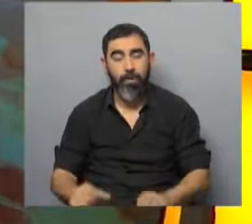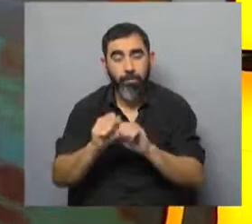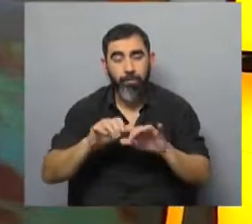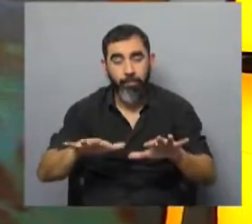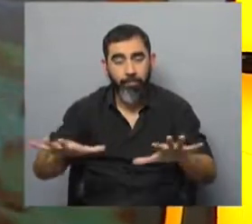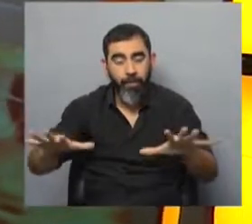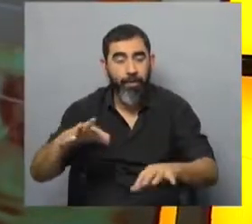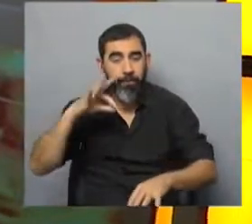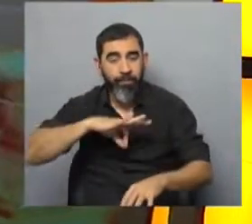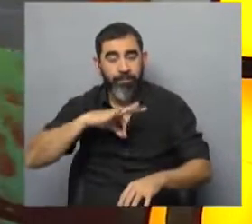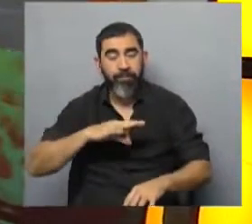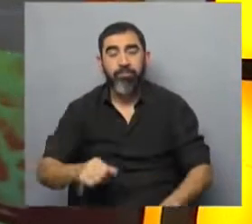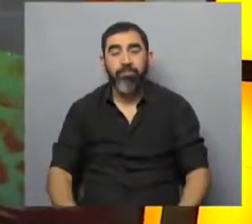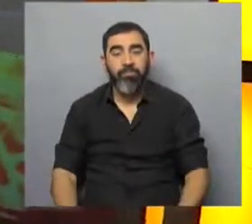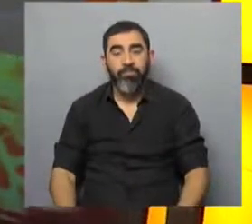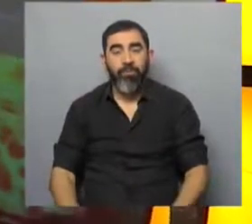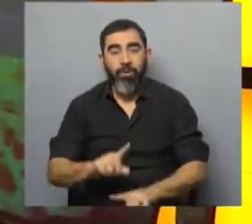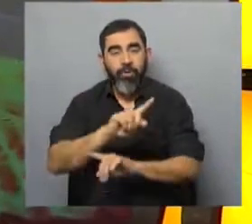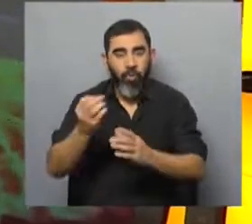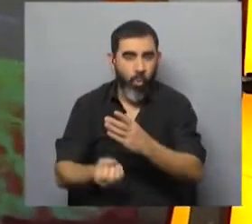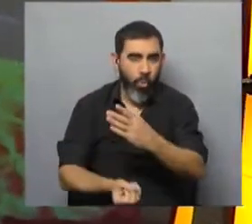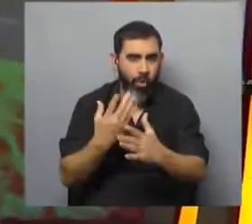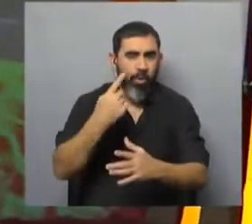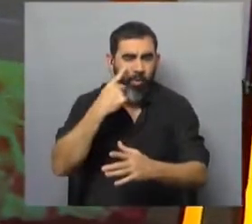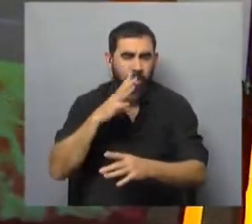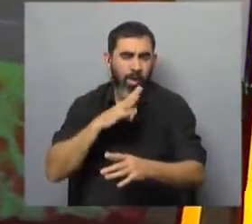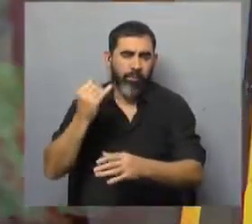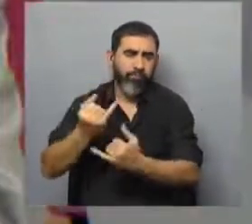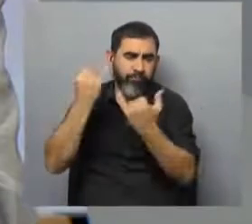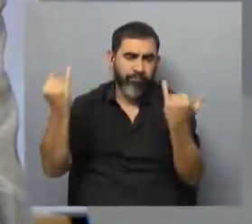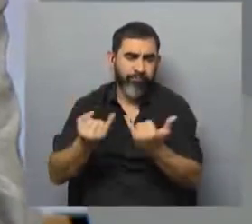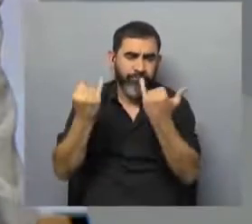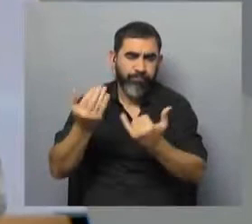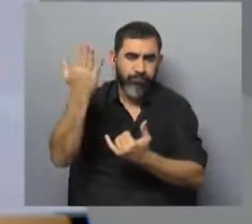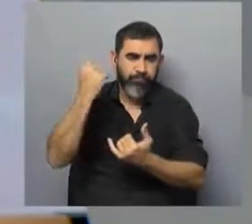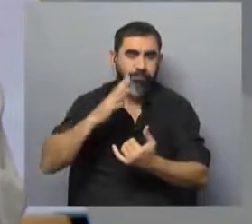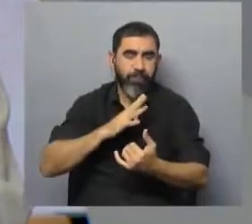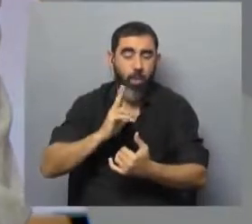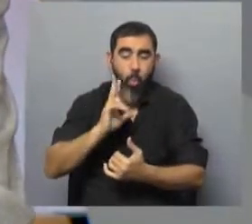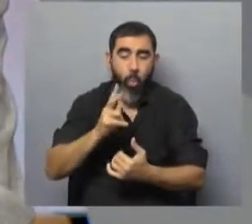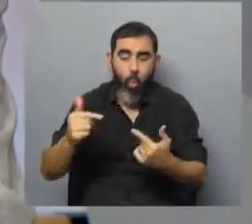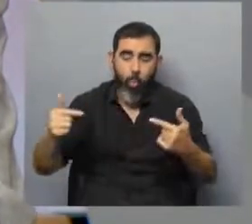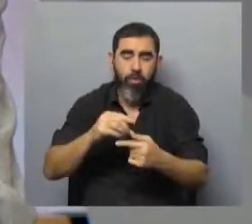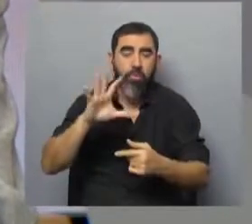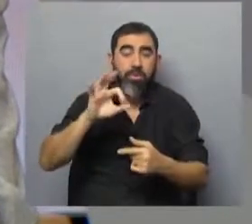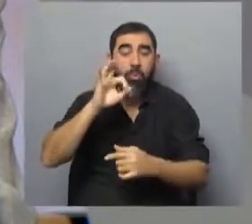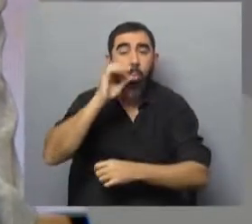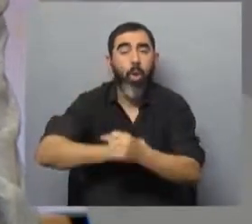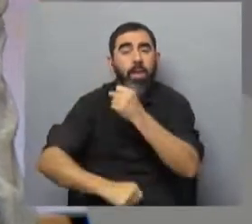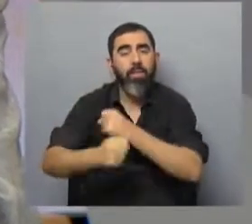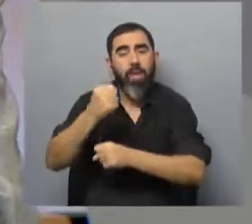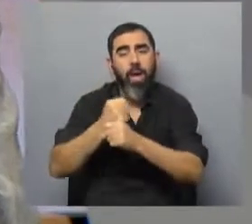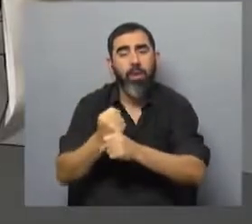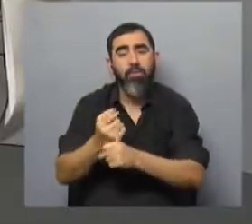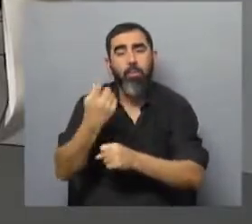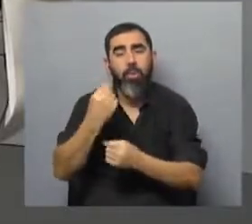de este virus. Claro. Ahí está, no es nuevo, se lo conoce hace mucho tiempo, ha afectado a los humanos desde hace más de 50 años. ¿Qué pasó,